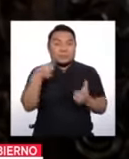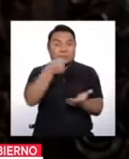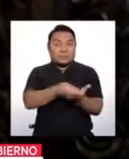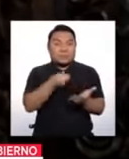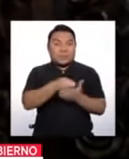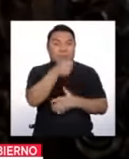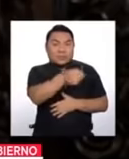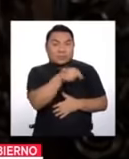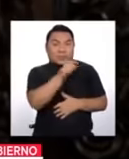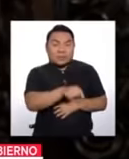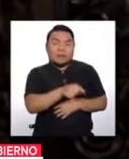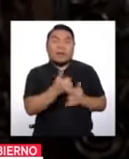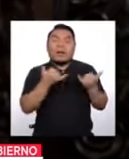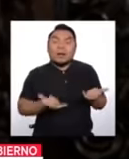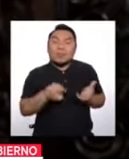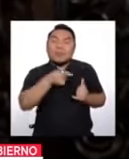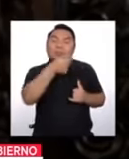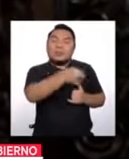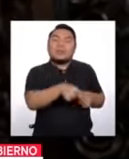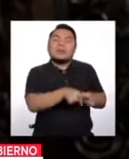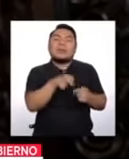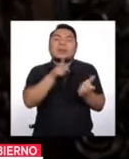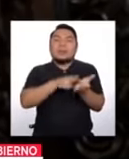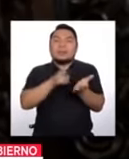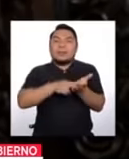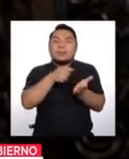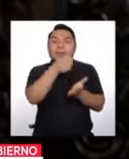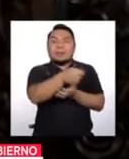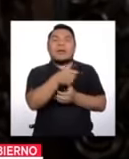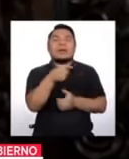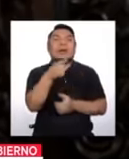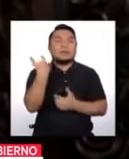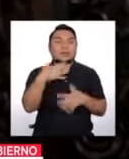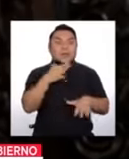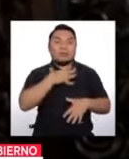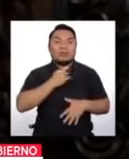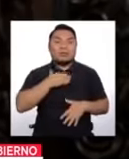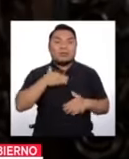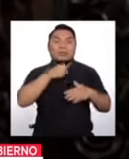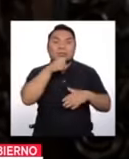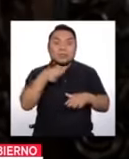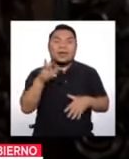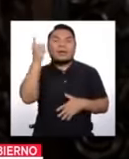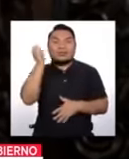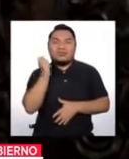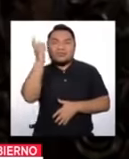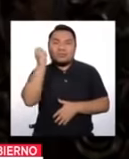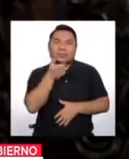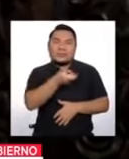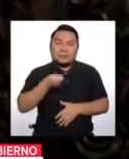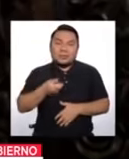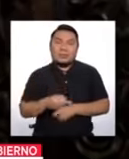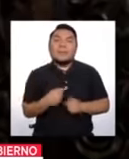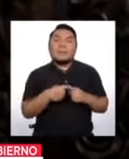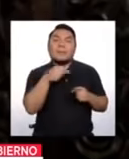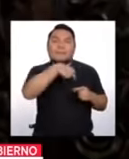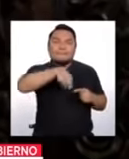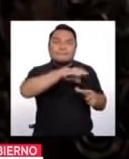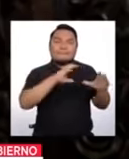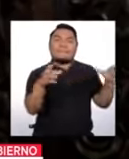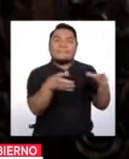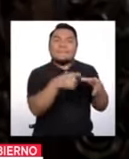pagan al día de hoy también las pensiones de los jubilados. Esta idea de cuentas individuales no existe, sino es un gran